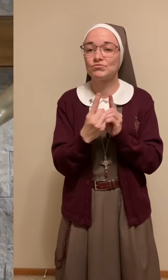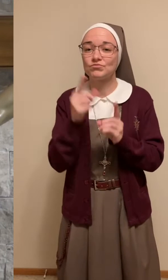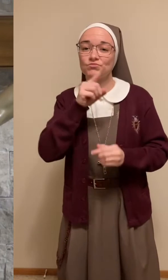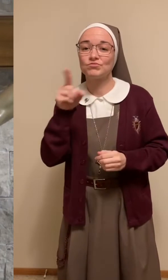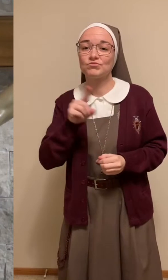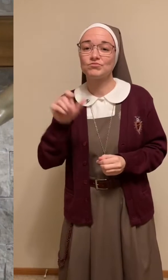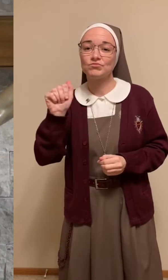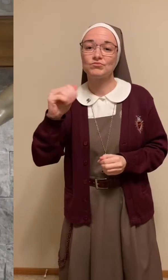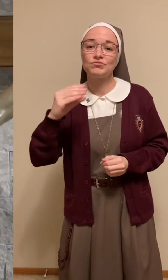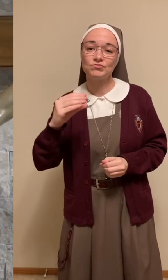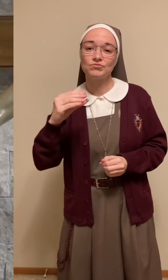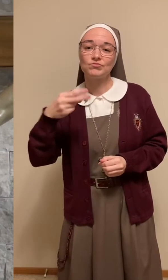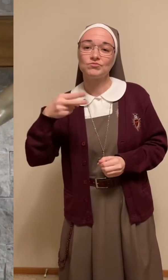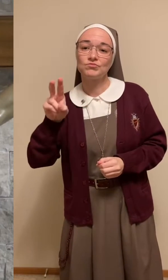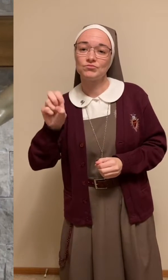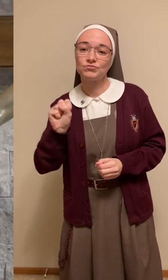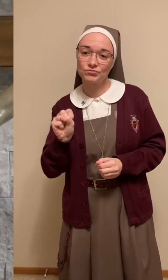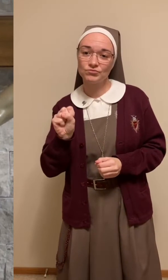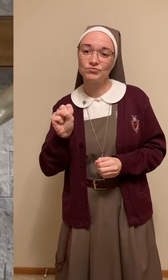encuentras con saqueo